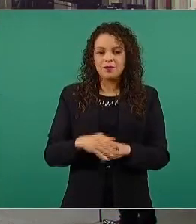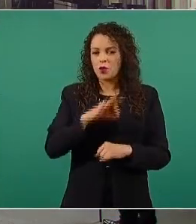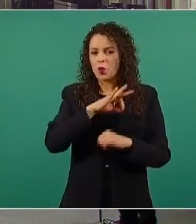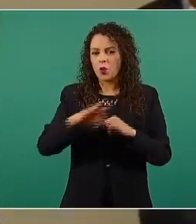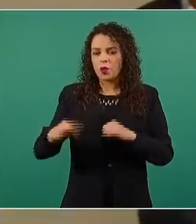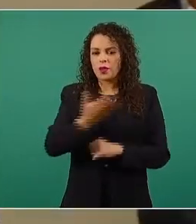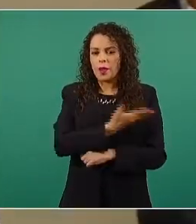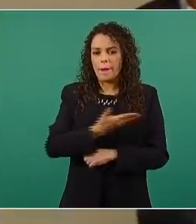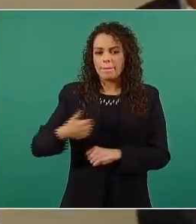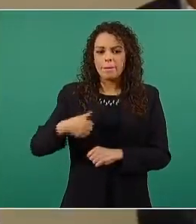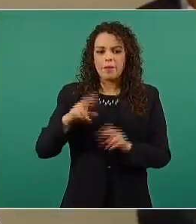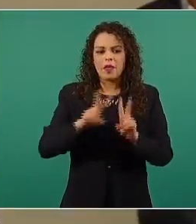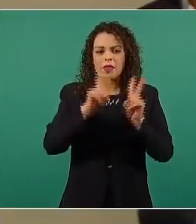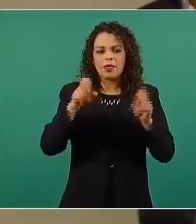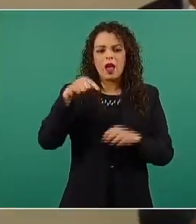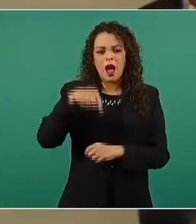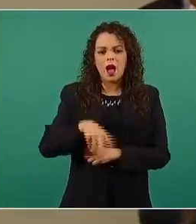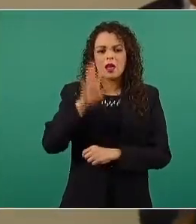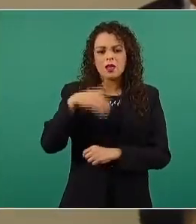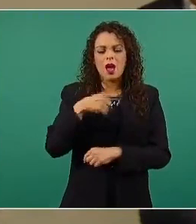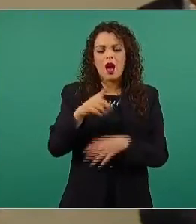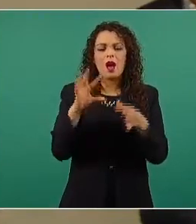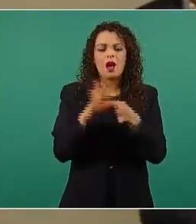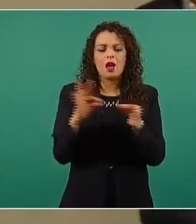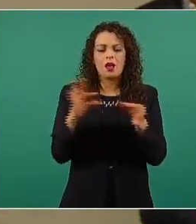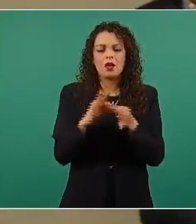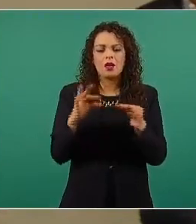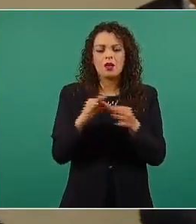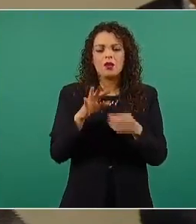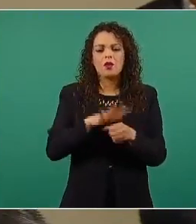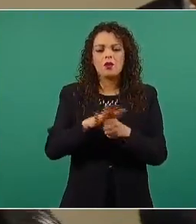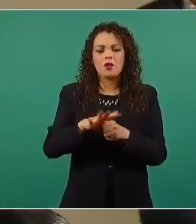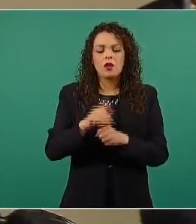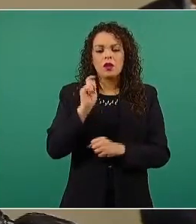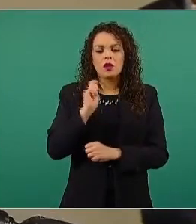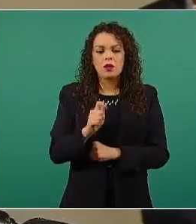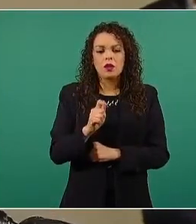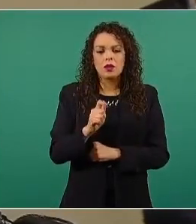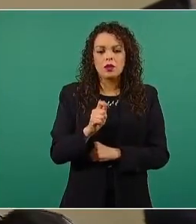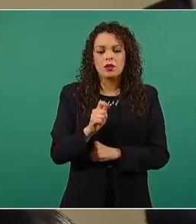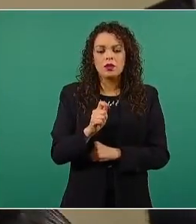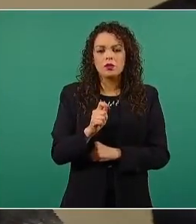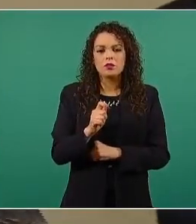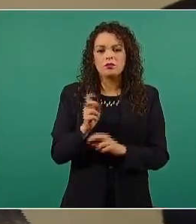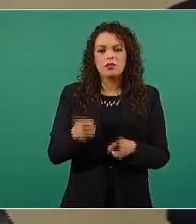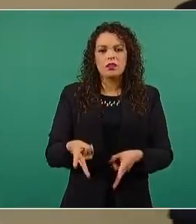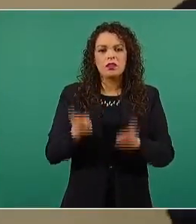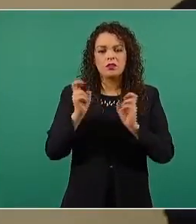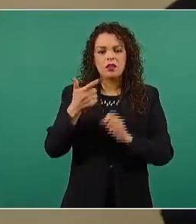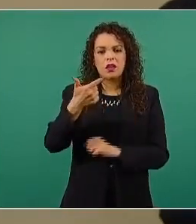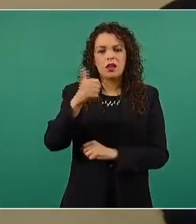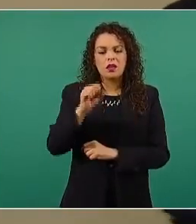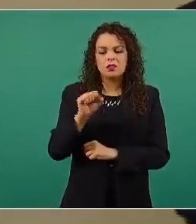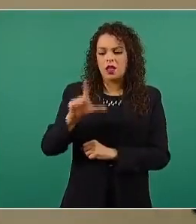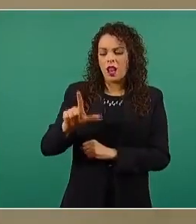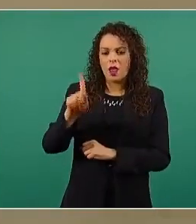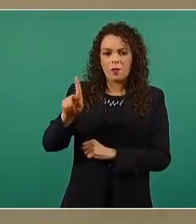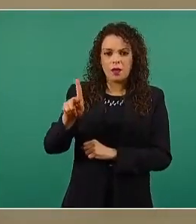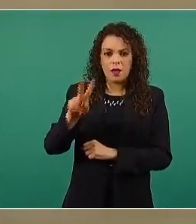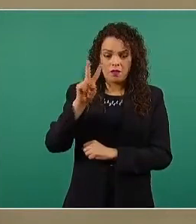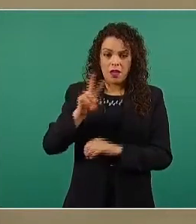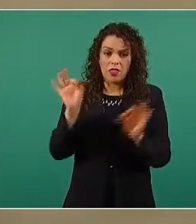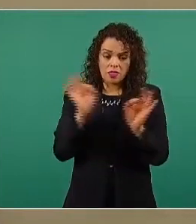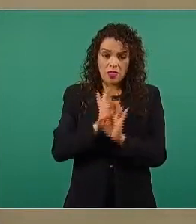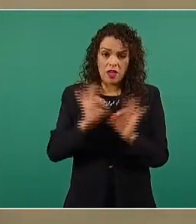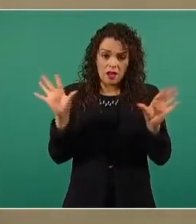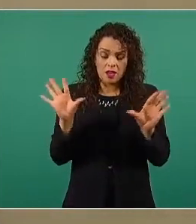un tema que ya hemos tratado aquí, que es el tema que tiene que ver con el robo de gas LP. Un asunto que creo es sensible y sobre el